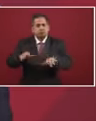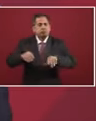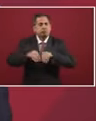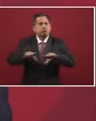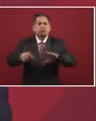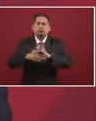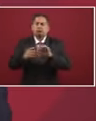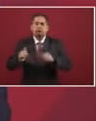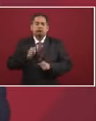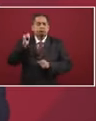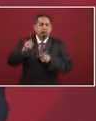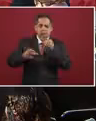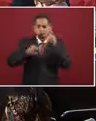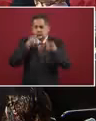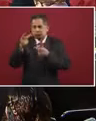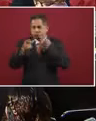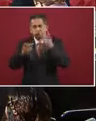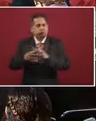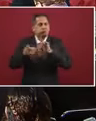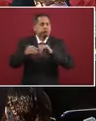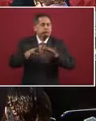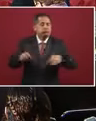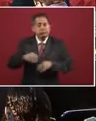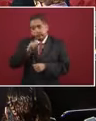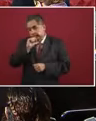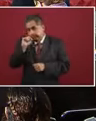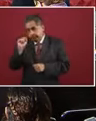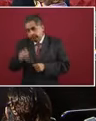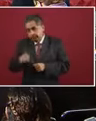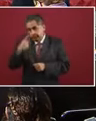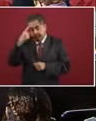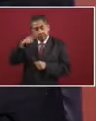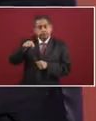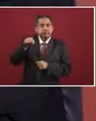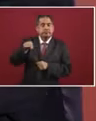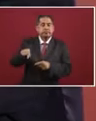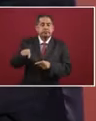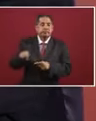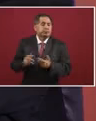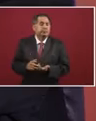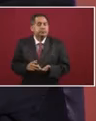llevar a cabo la consulta, y también para